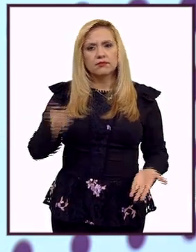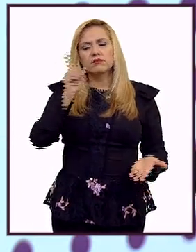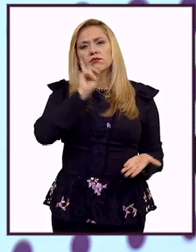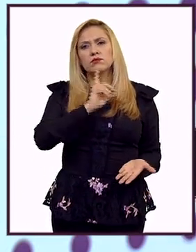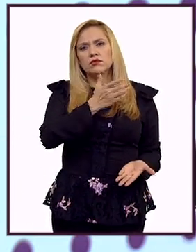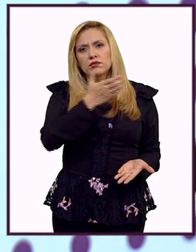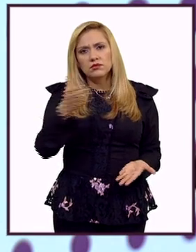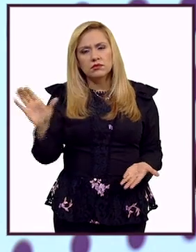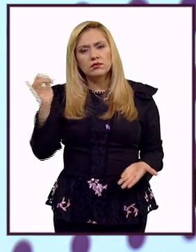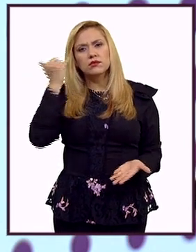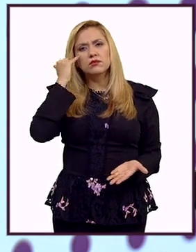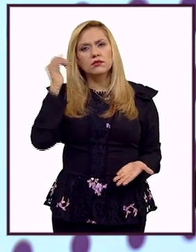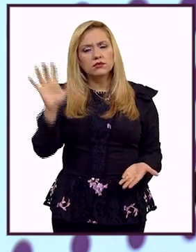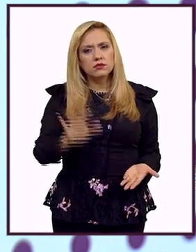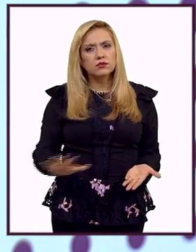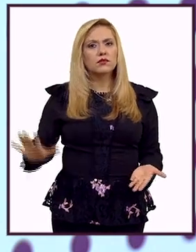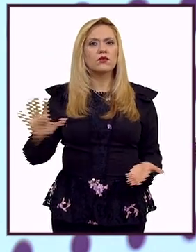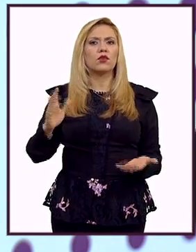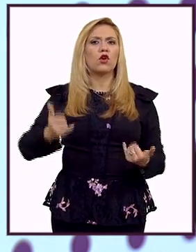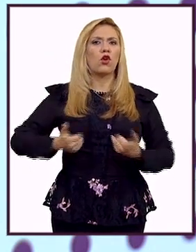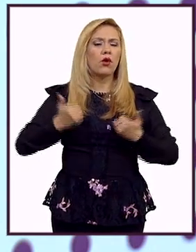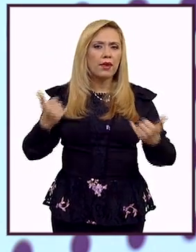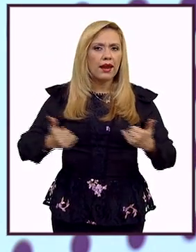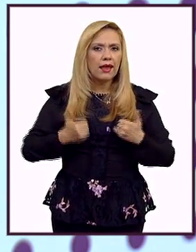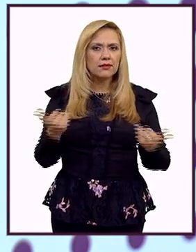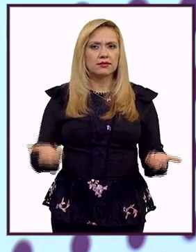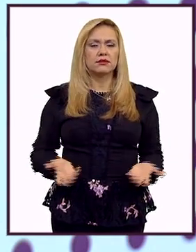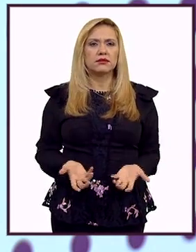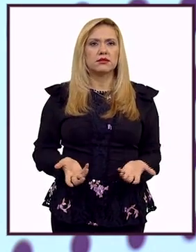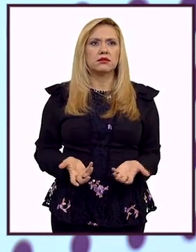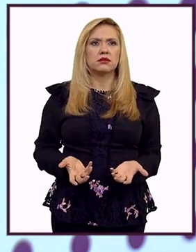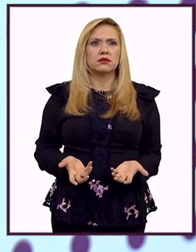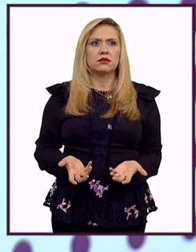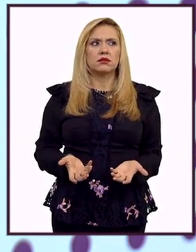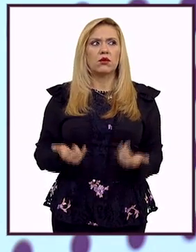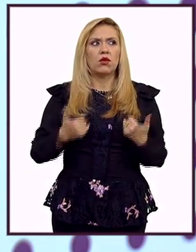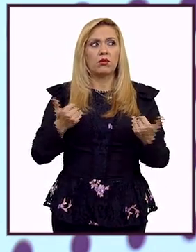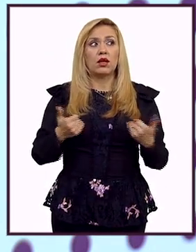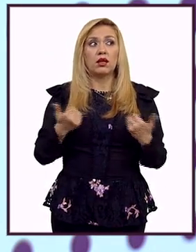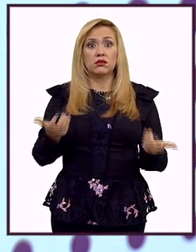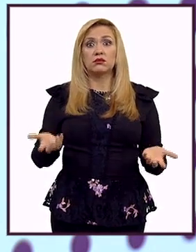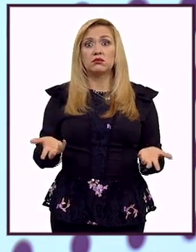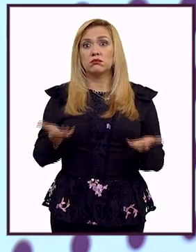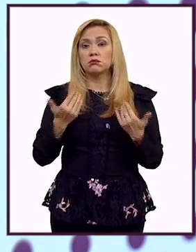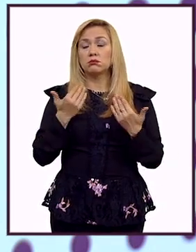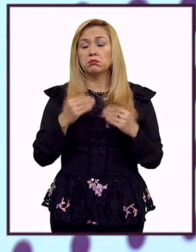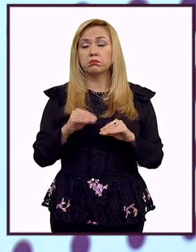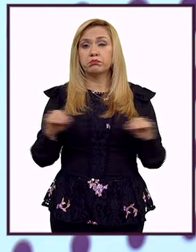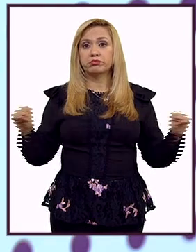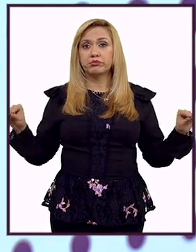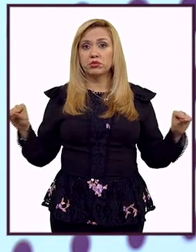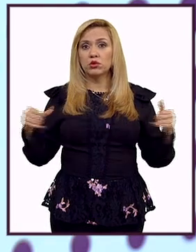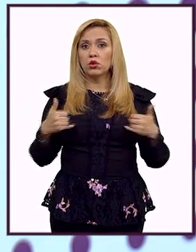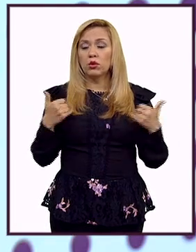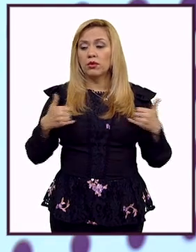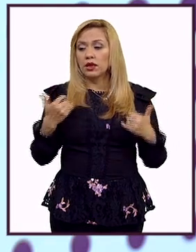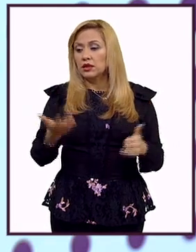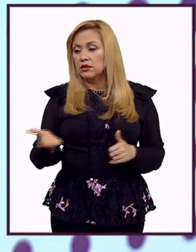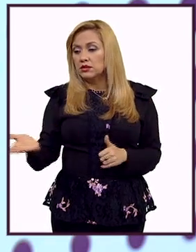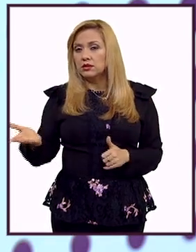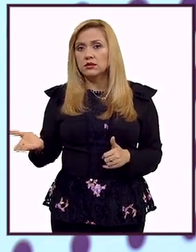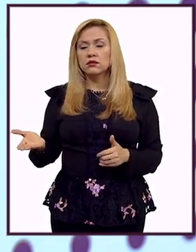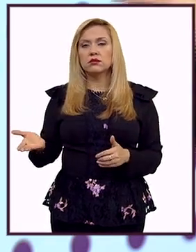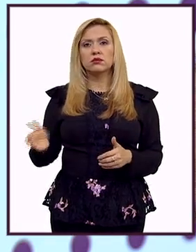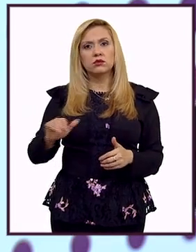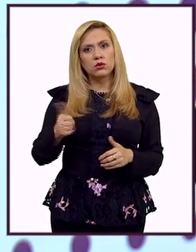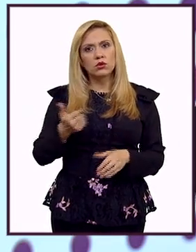rurales, el derecho de los jóvenes, ¿no? Hay una situación en el mundo y los jóvenes no están accediendo, ¿no? ¿no? Hay una política de que los jóvenes accedan